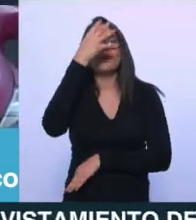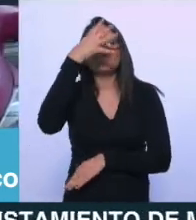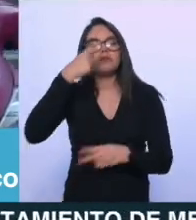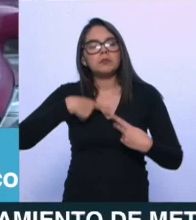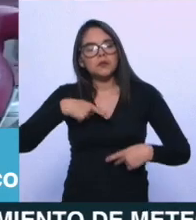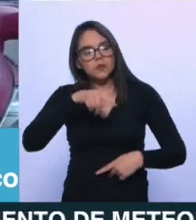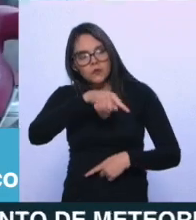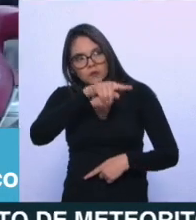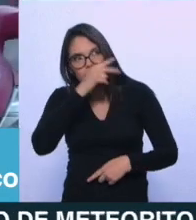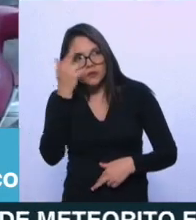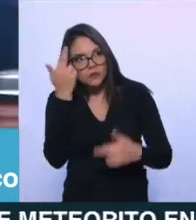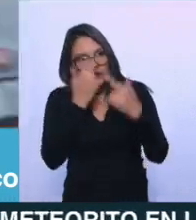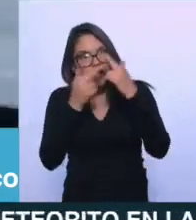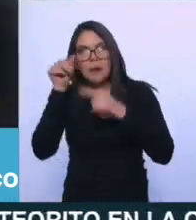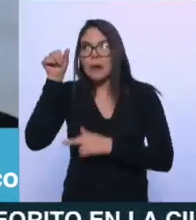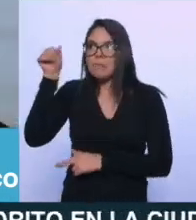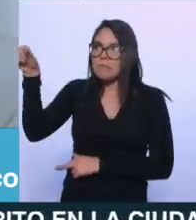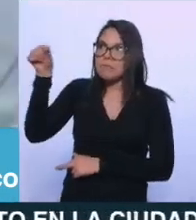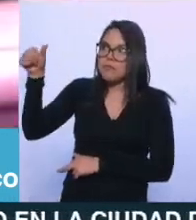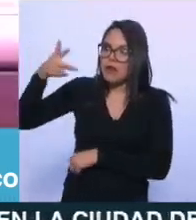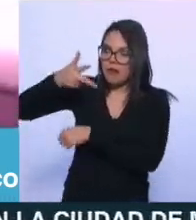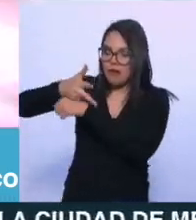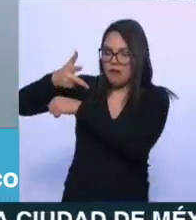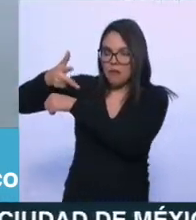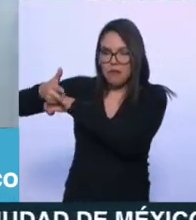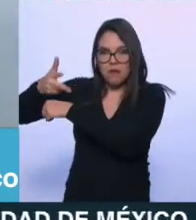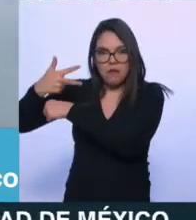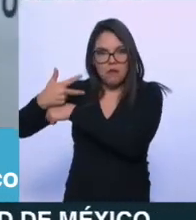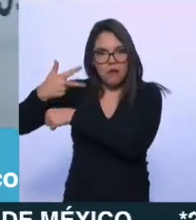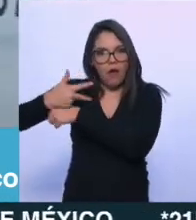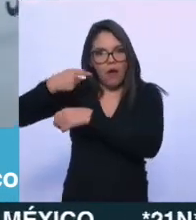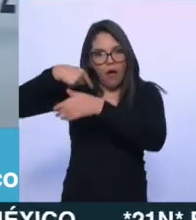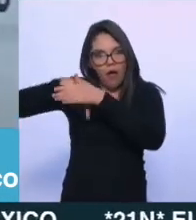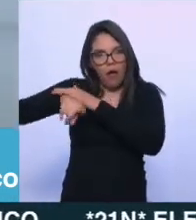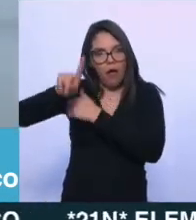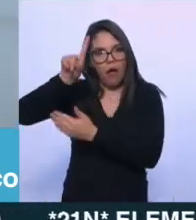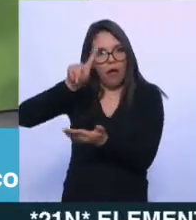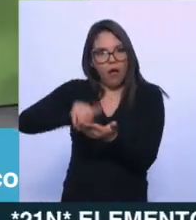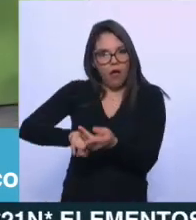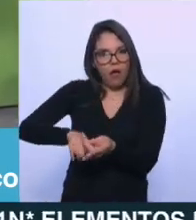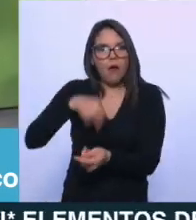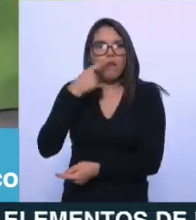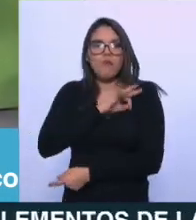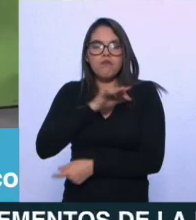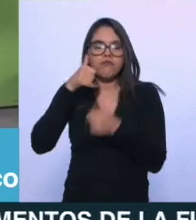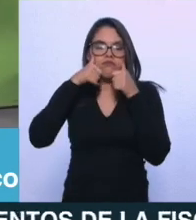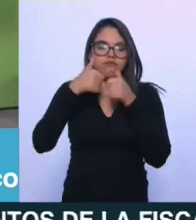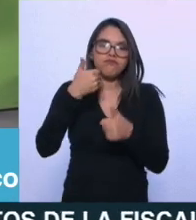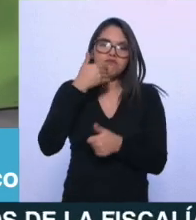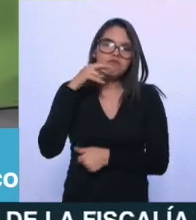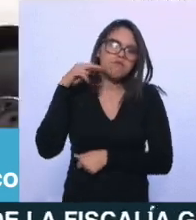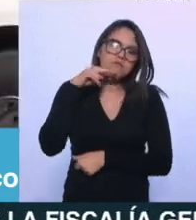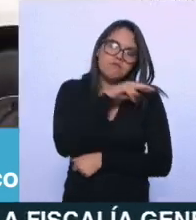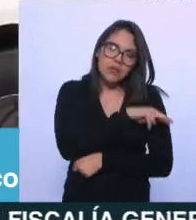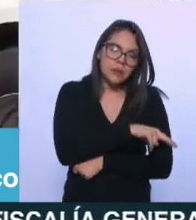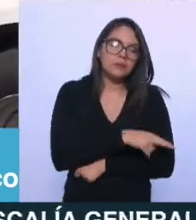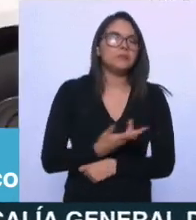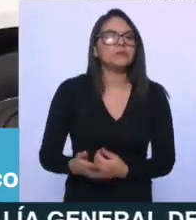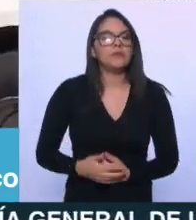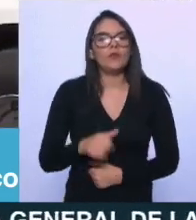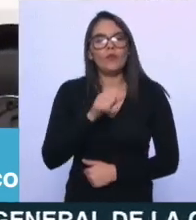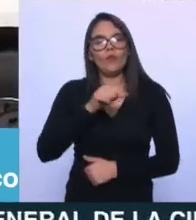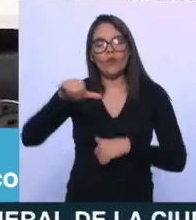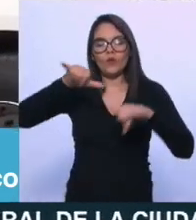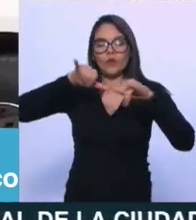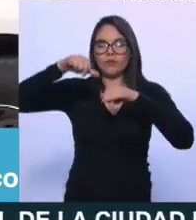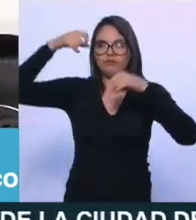botones de pánico vinculados al C5 para que pueda atender a una unidad rápidamente si hay cualquier problema,